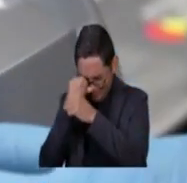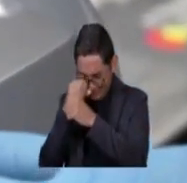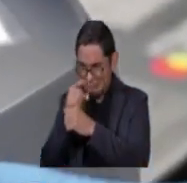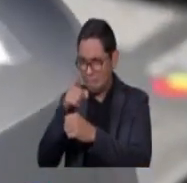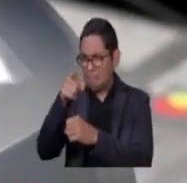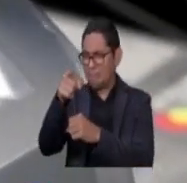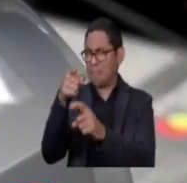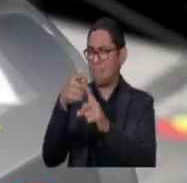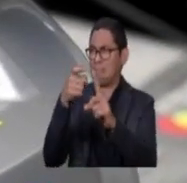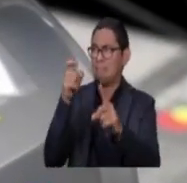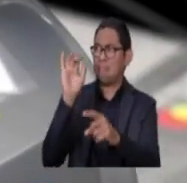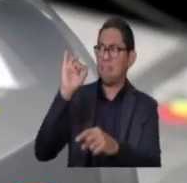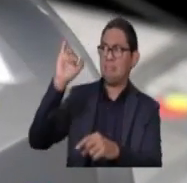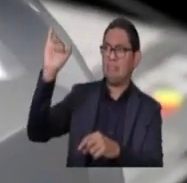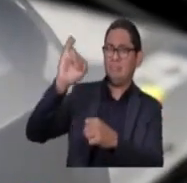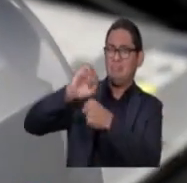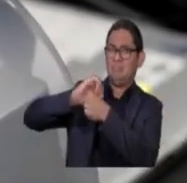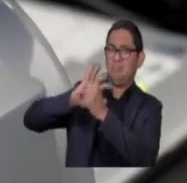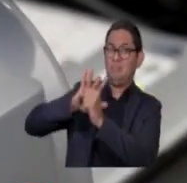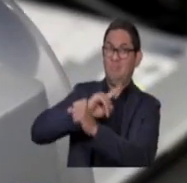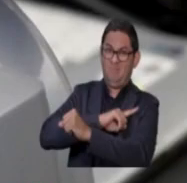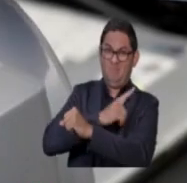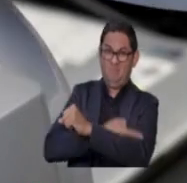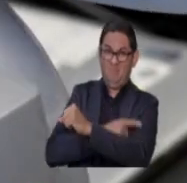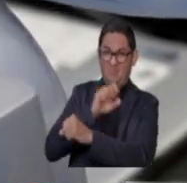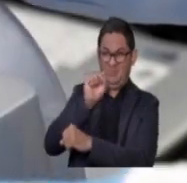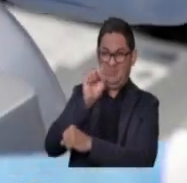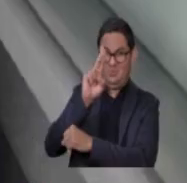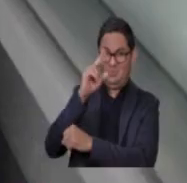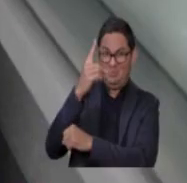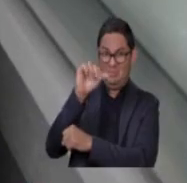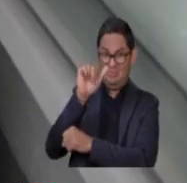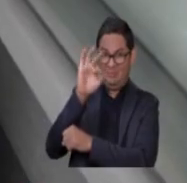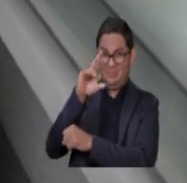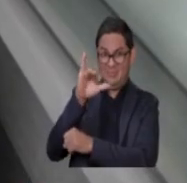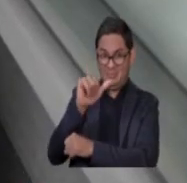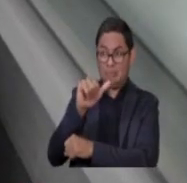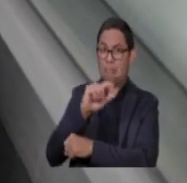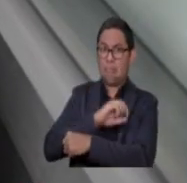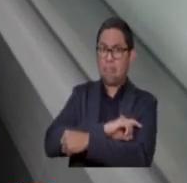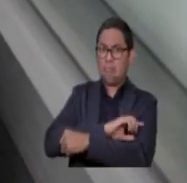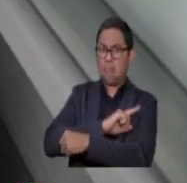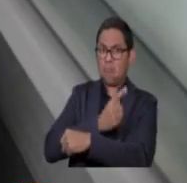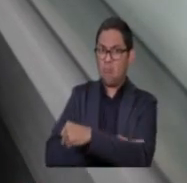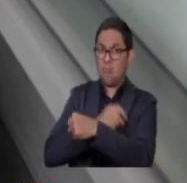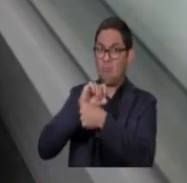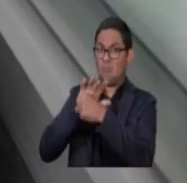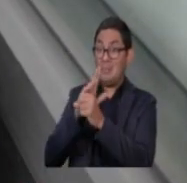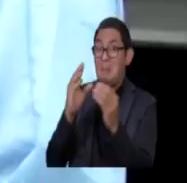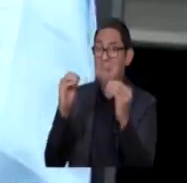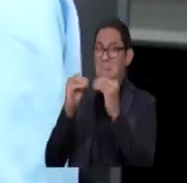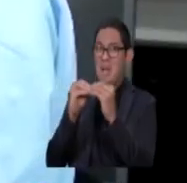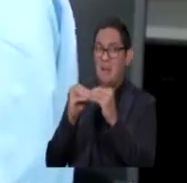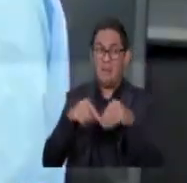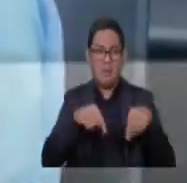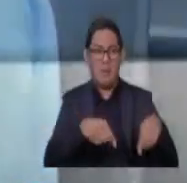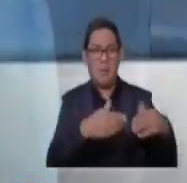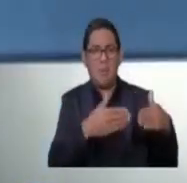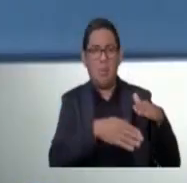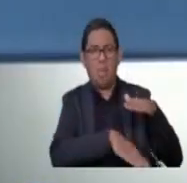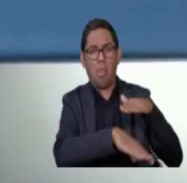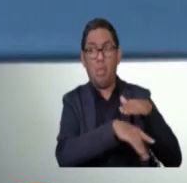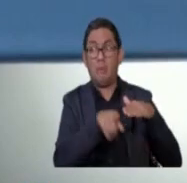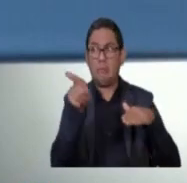de sudáfrica la cual es más contagiosa que la cepa que nosotros teníamos de manera